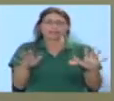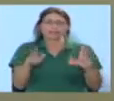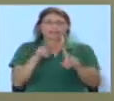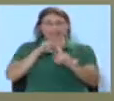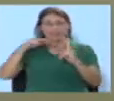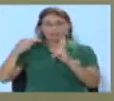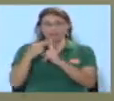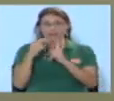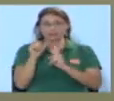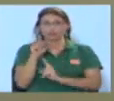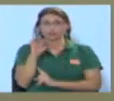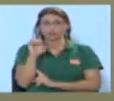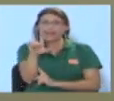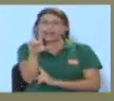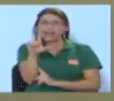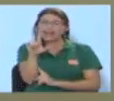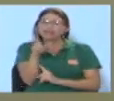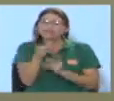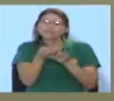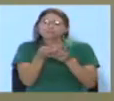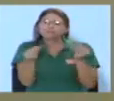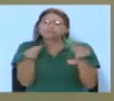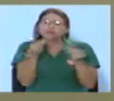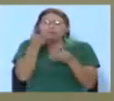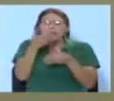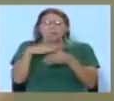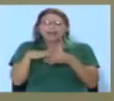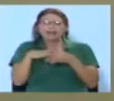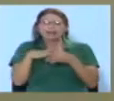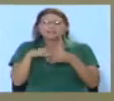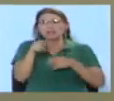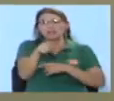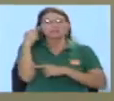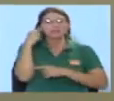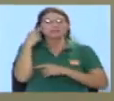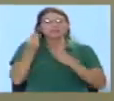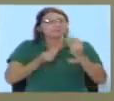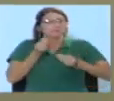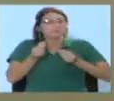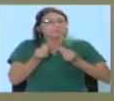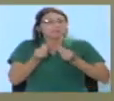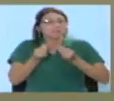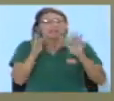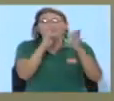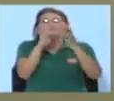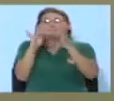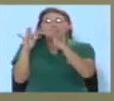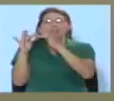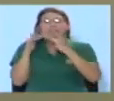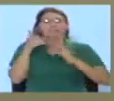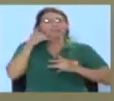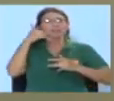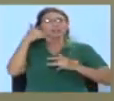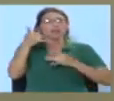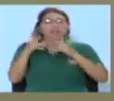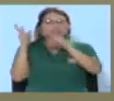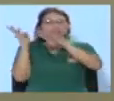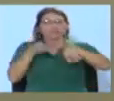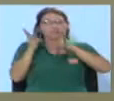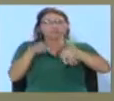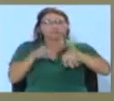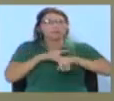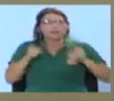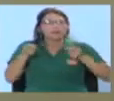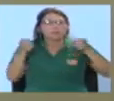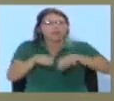resuelve una pequeña parte de ese problema, que es descarguemos las redes telefónicas. Pero entonces, ¿qué pasa? Que usted cuando descarga las redes